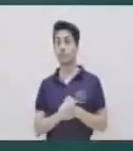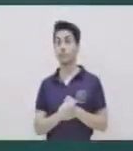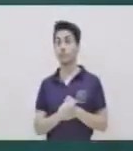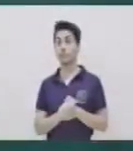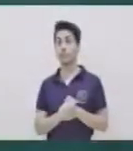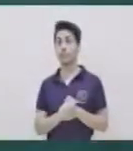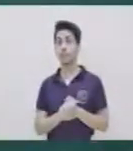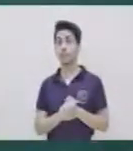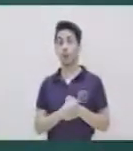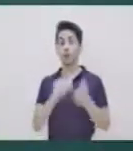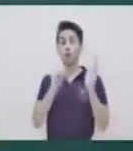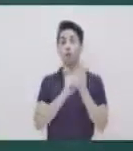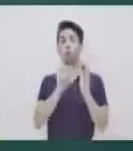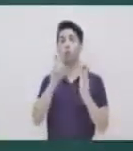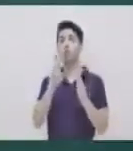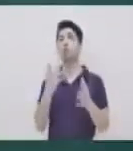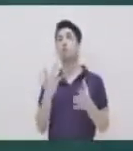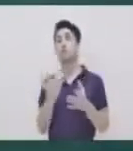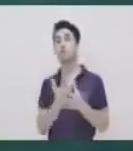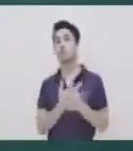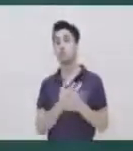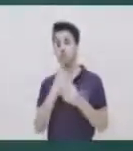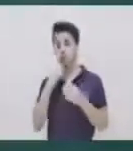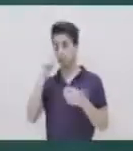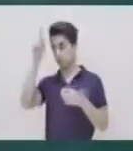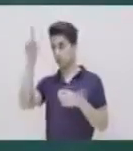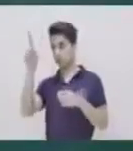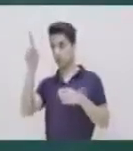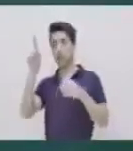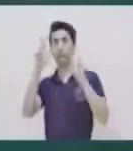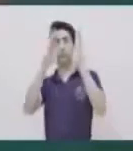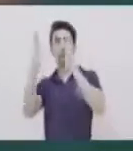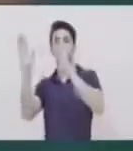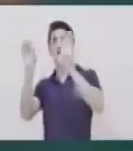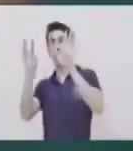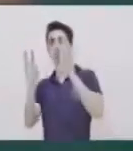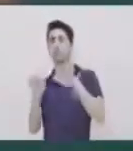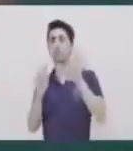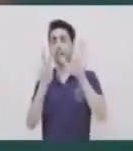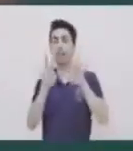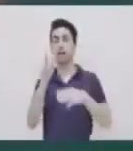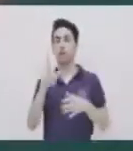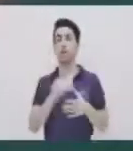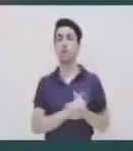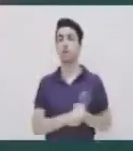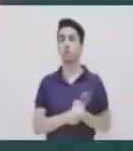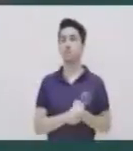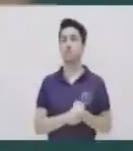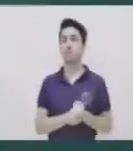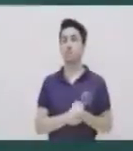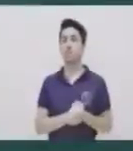el cuartil 2 sería el que está en la posición 8, o sea, el 71.